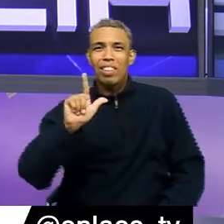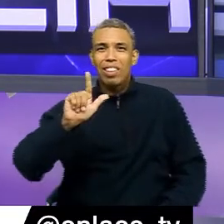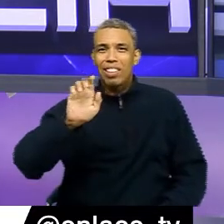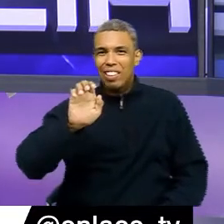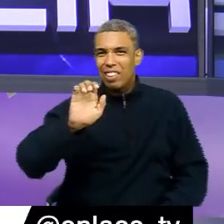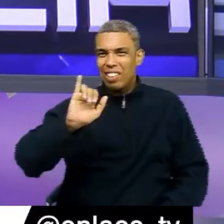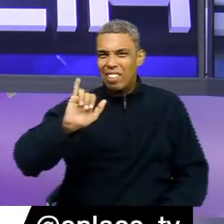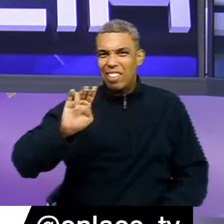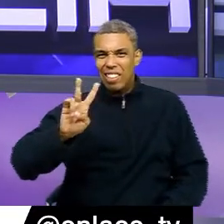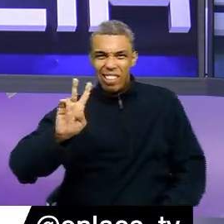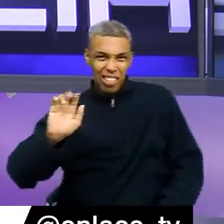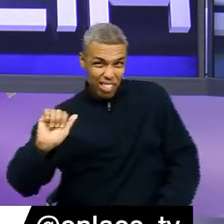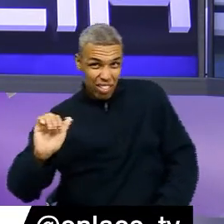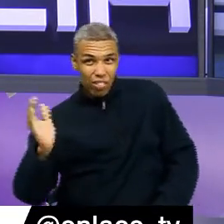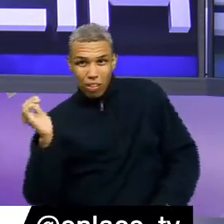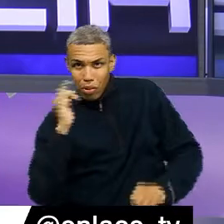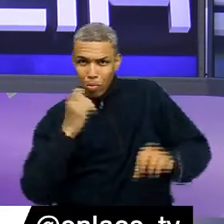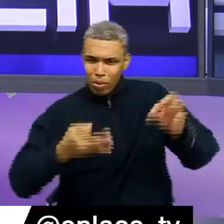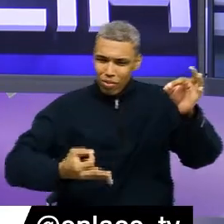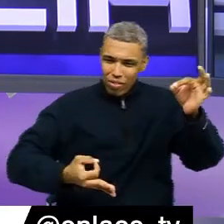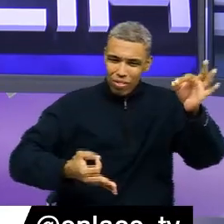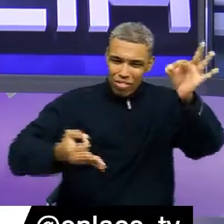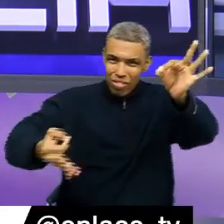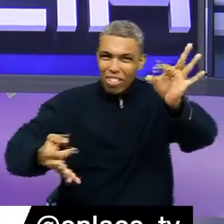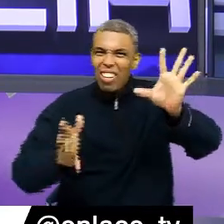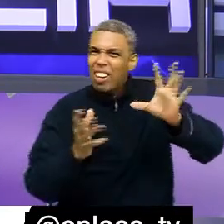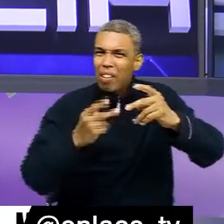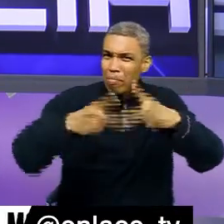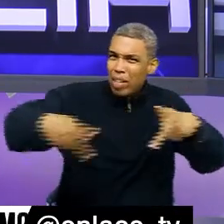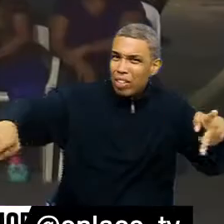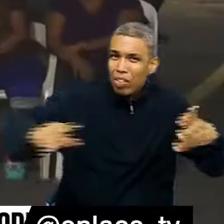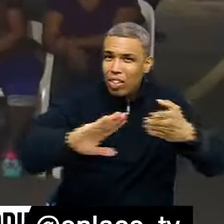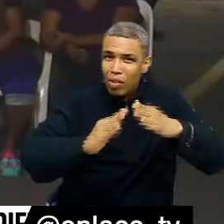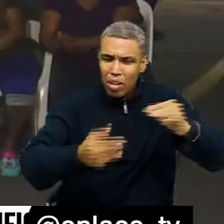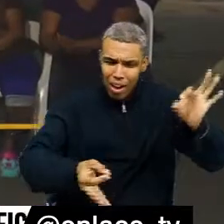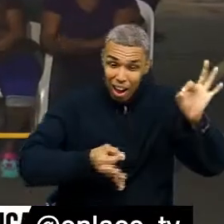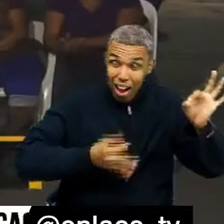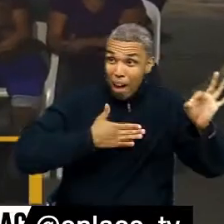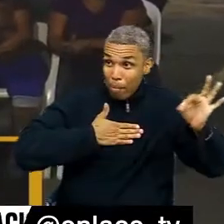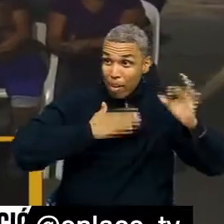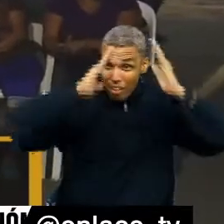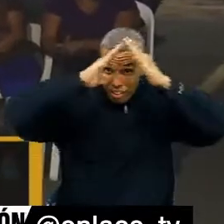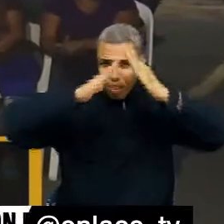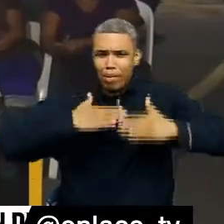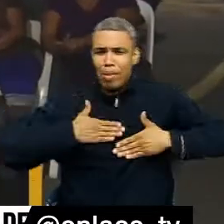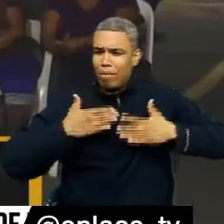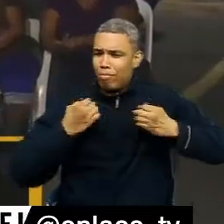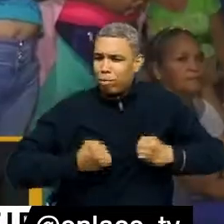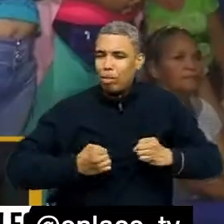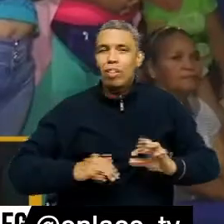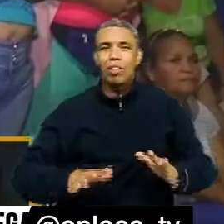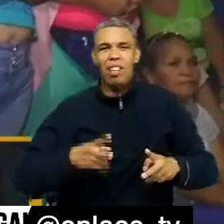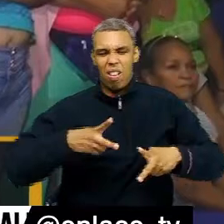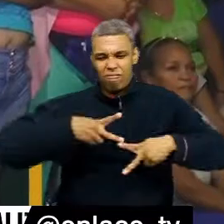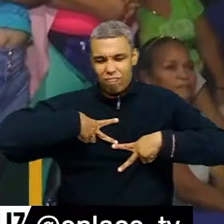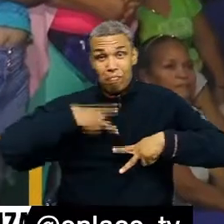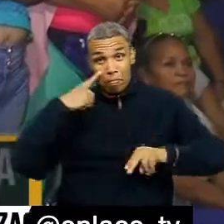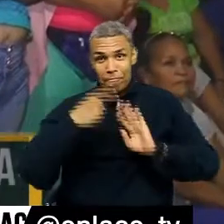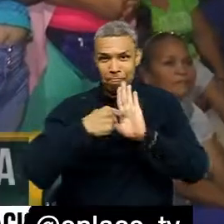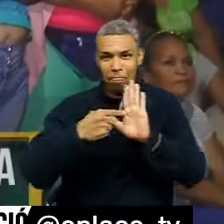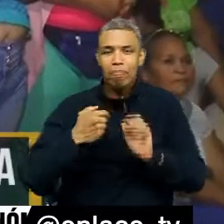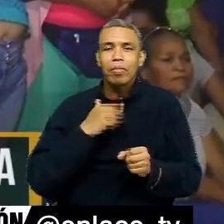estas actividades realizadas por Edua y la Oficina de Planeación. En este espacio del barrio Villa de Leyva se realizó la actividad de